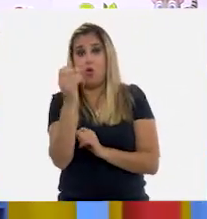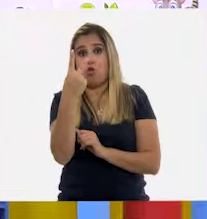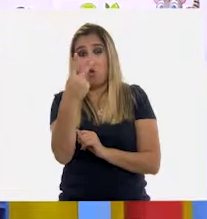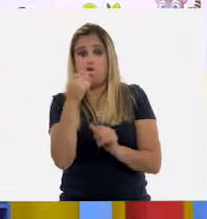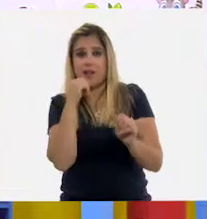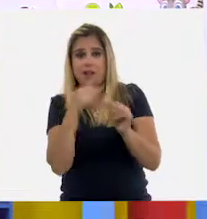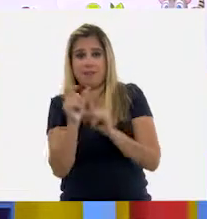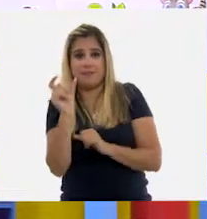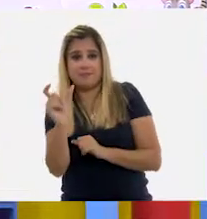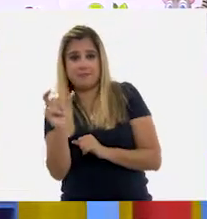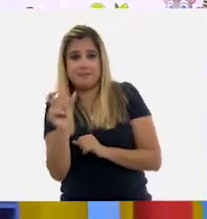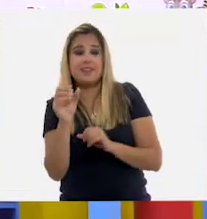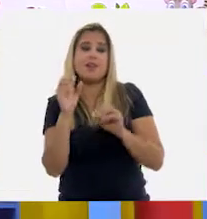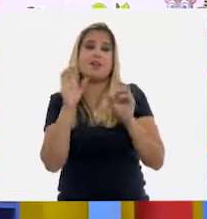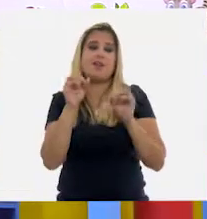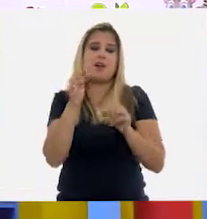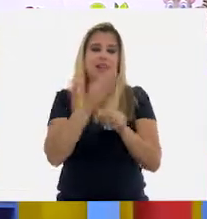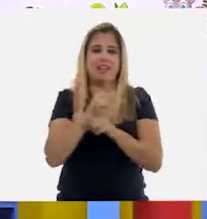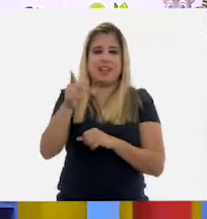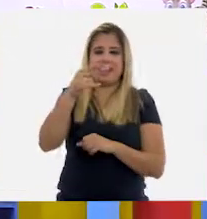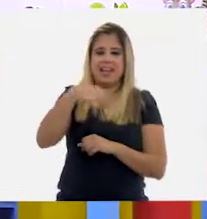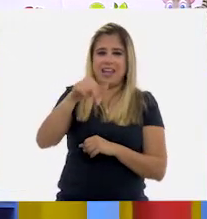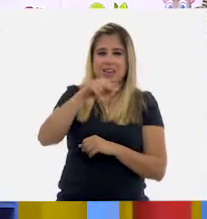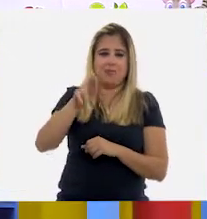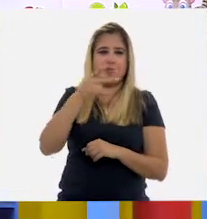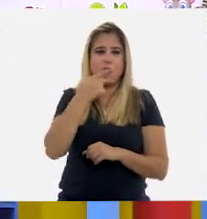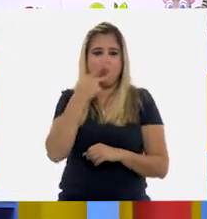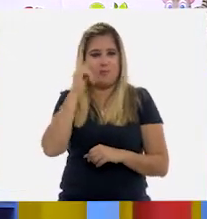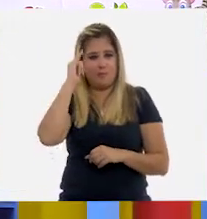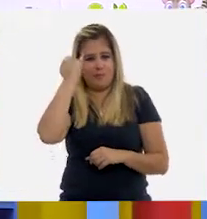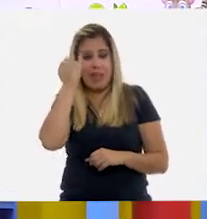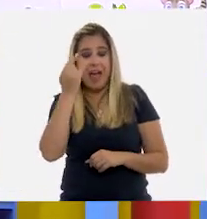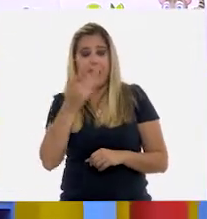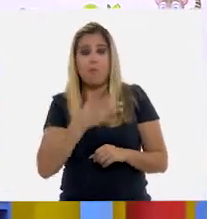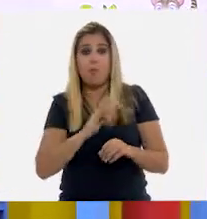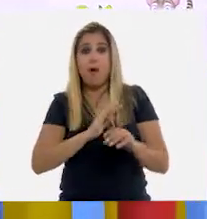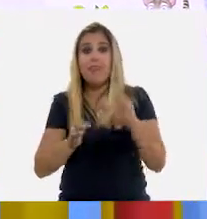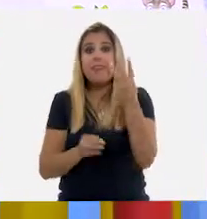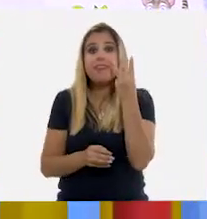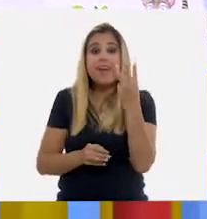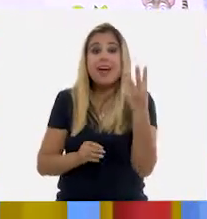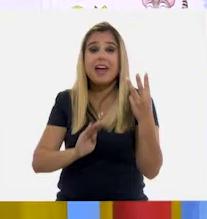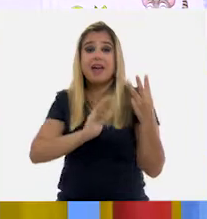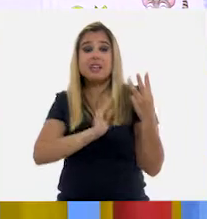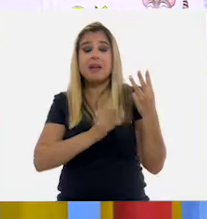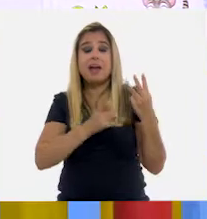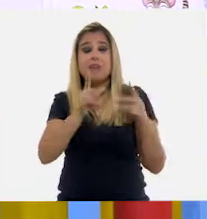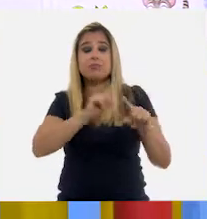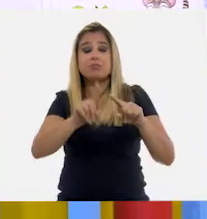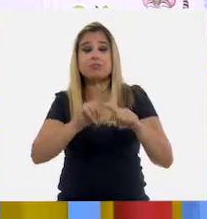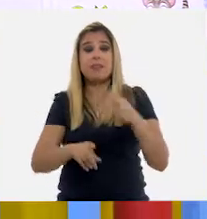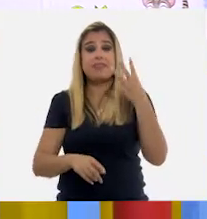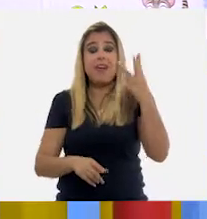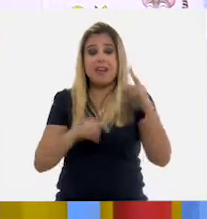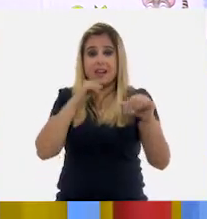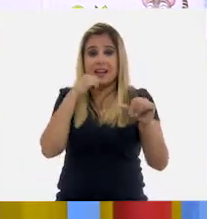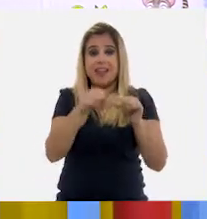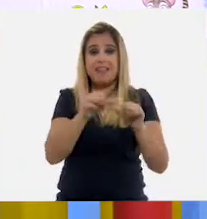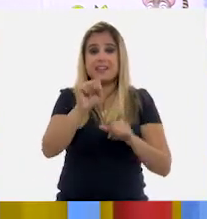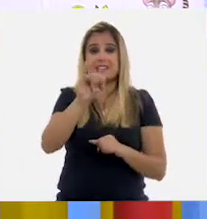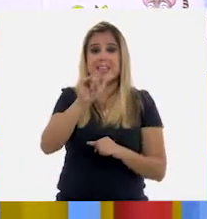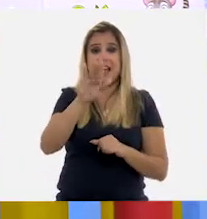dos, o en el caso, como aquí en el Ñañú, pueden ser tres. Incluso en el español también tenemos sílabas de tres letras,